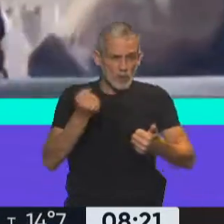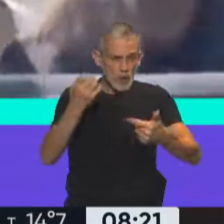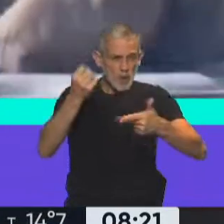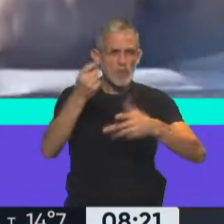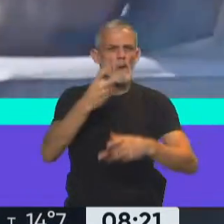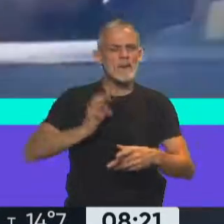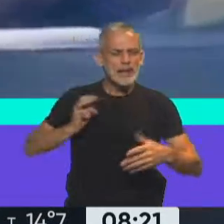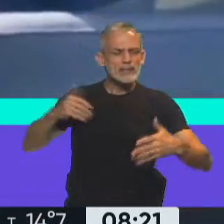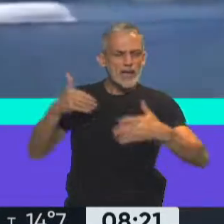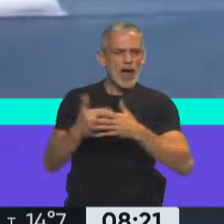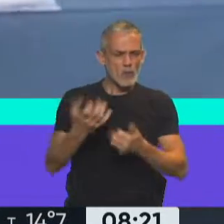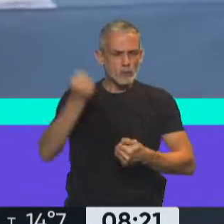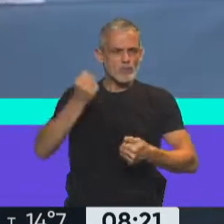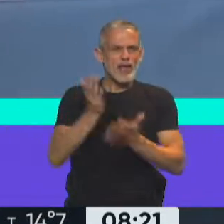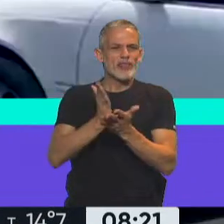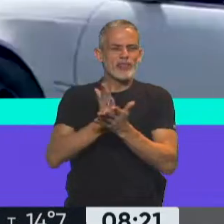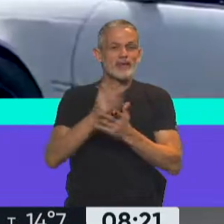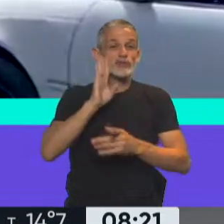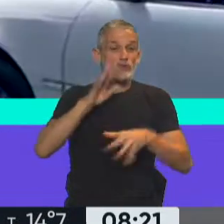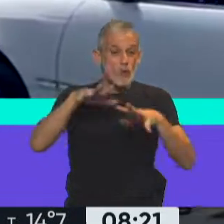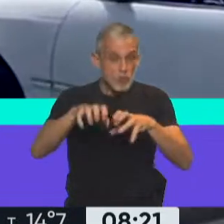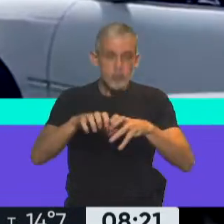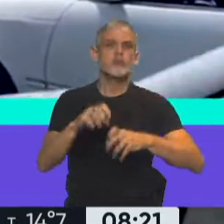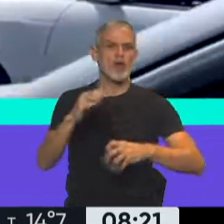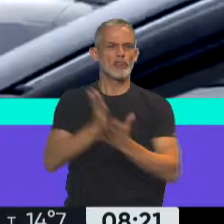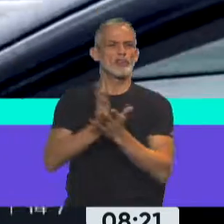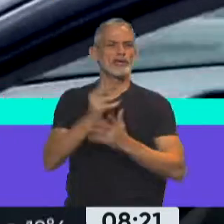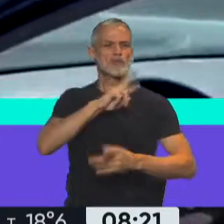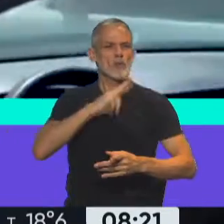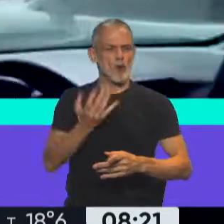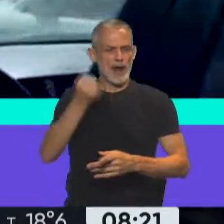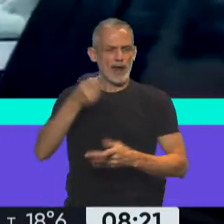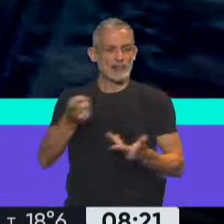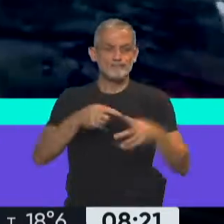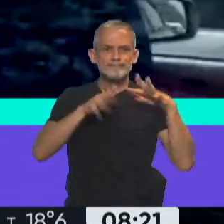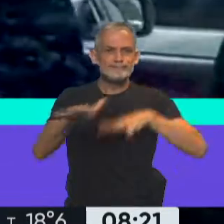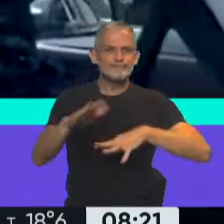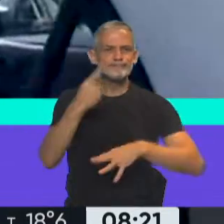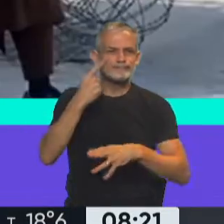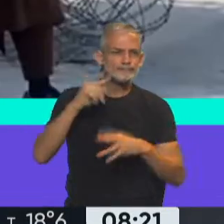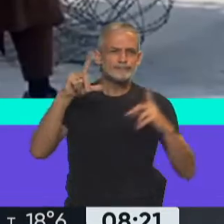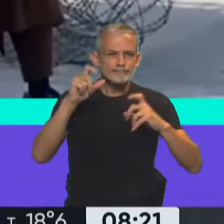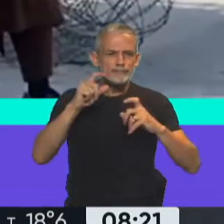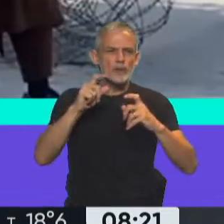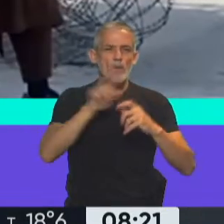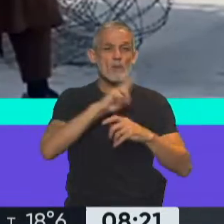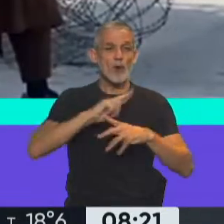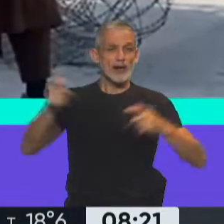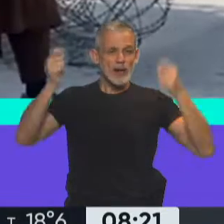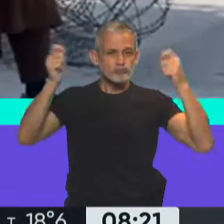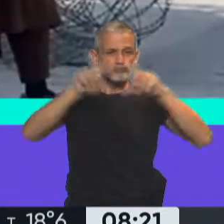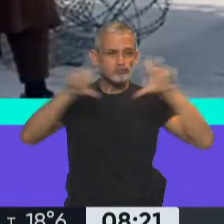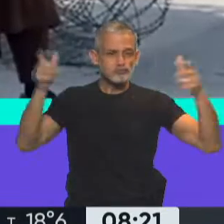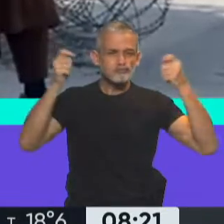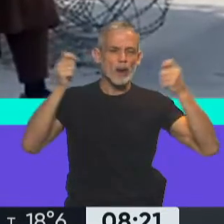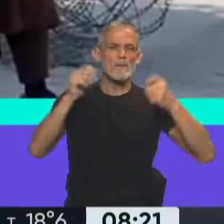los 20 años de ocupación estadounidense. En la manifestación se vieron imágenes de mujeres con pancartas, con